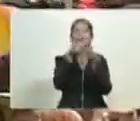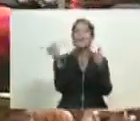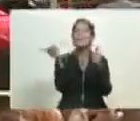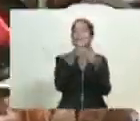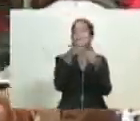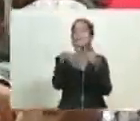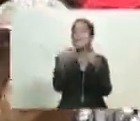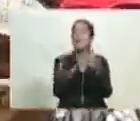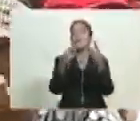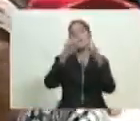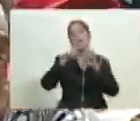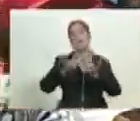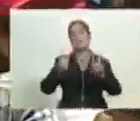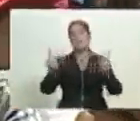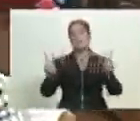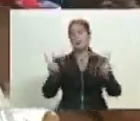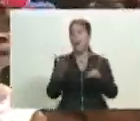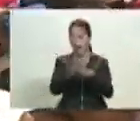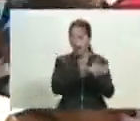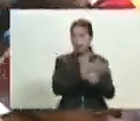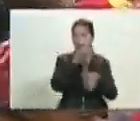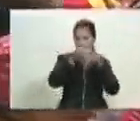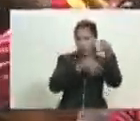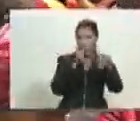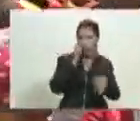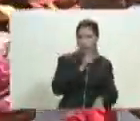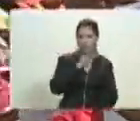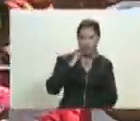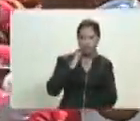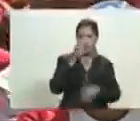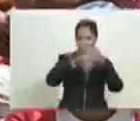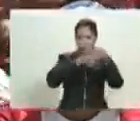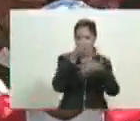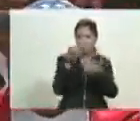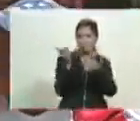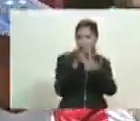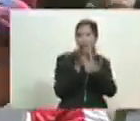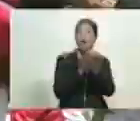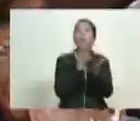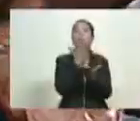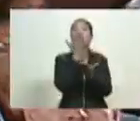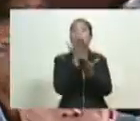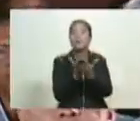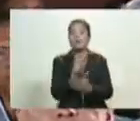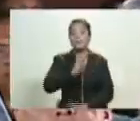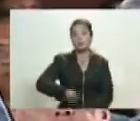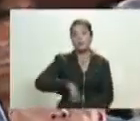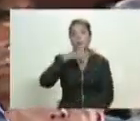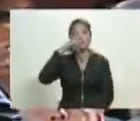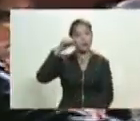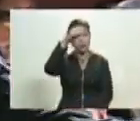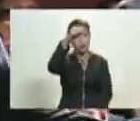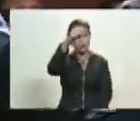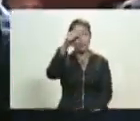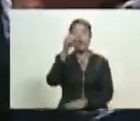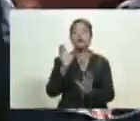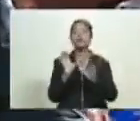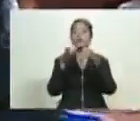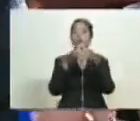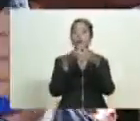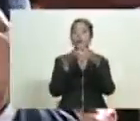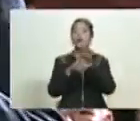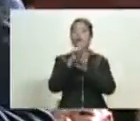fundamental: la paz, lo decía el padre Numa. Fue la propuesta presentada por el compañero, hermano, presidente Nicolás Maduro, una Asamblea